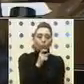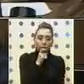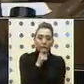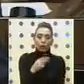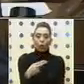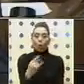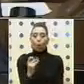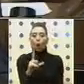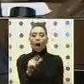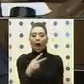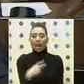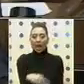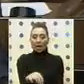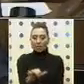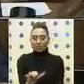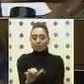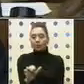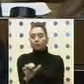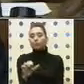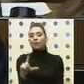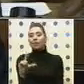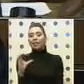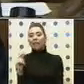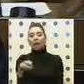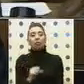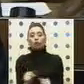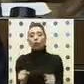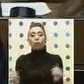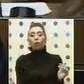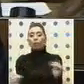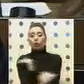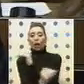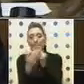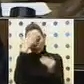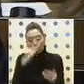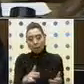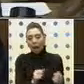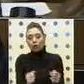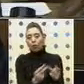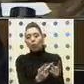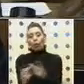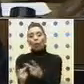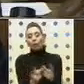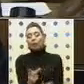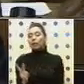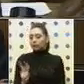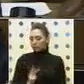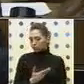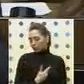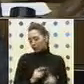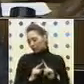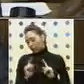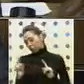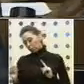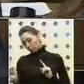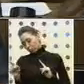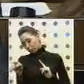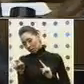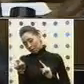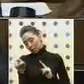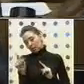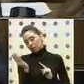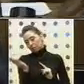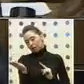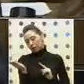como es Gualañé y como es el propio Licantén. Por eso, presidente, por su intermedio,